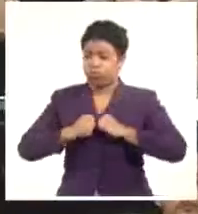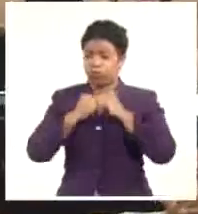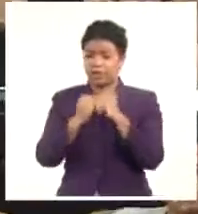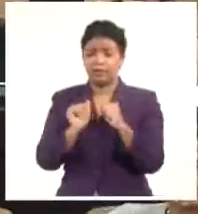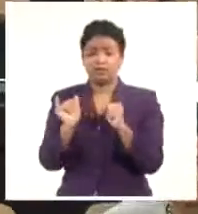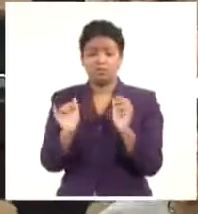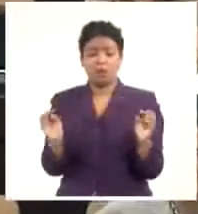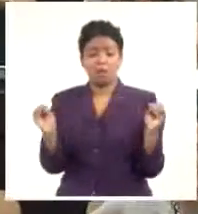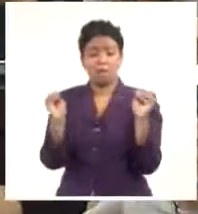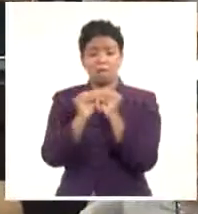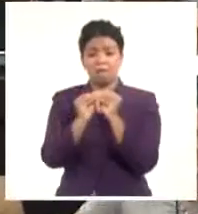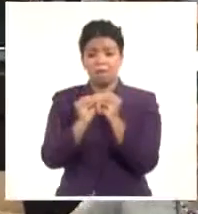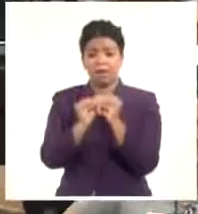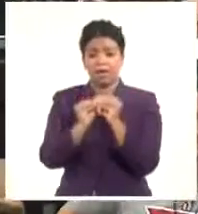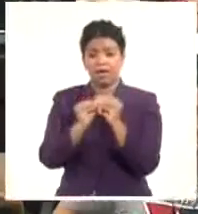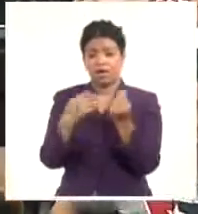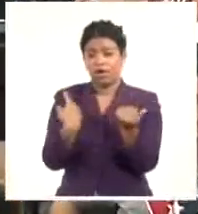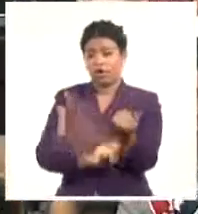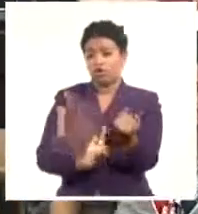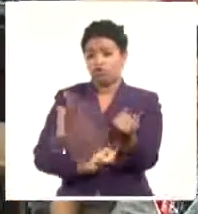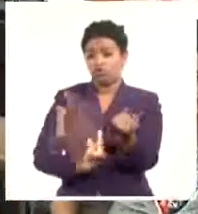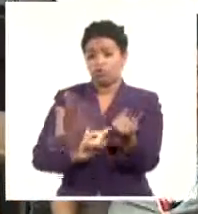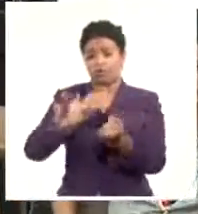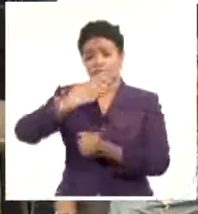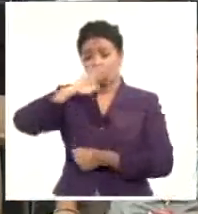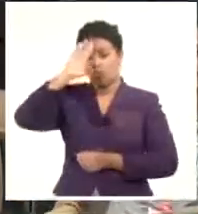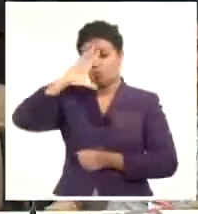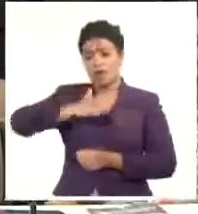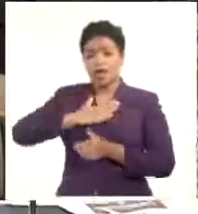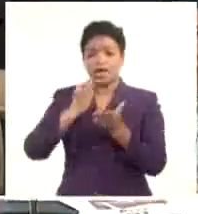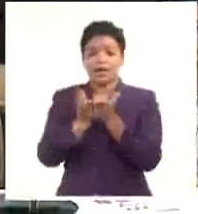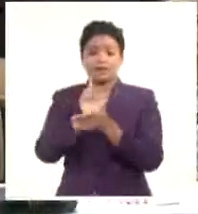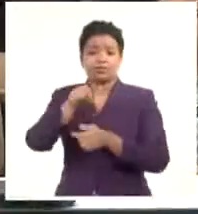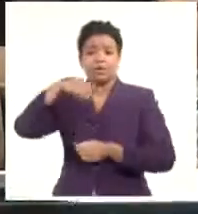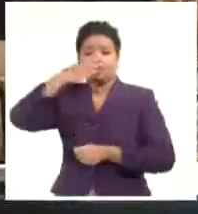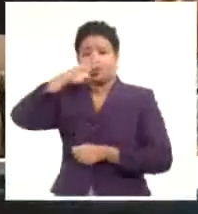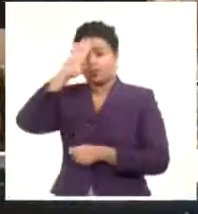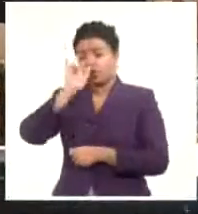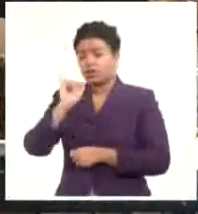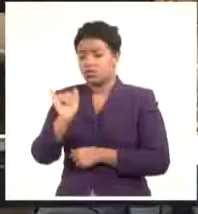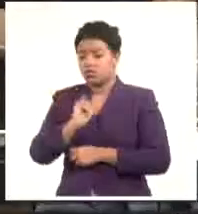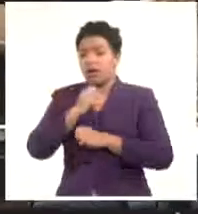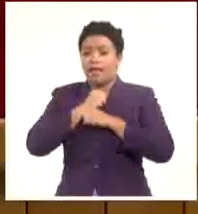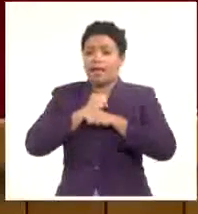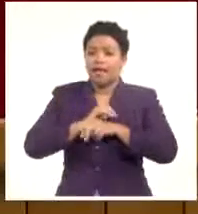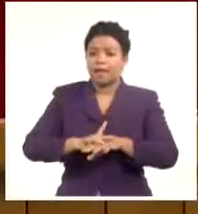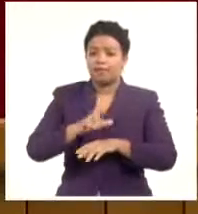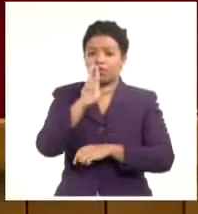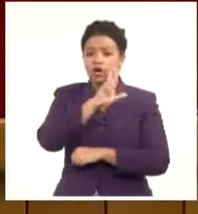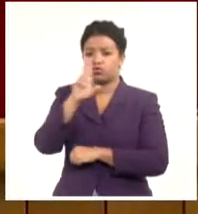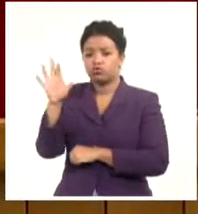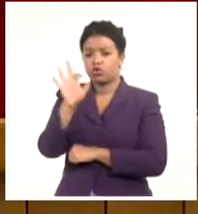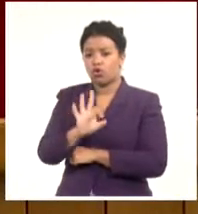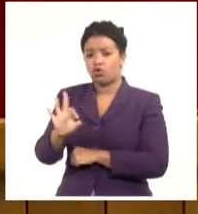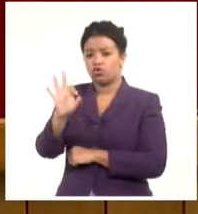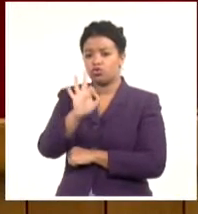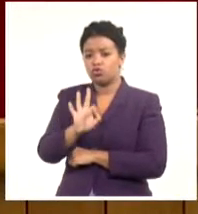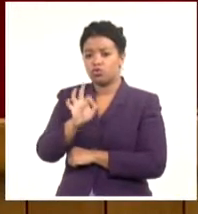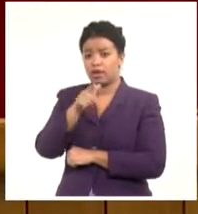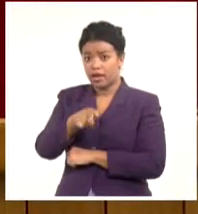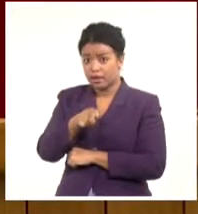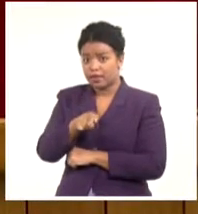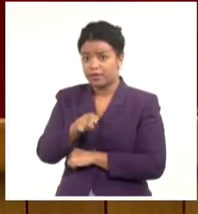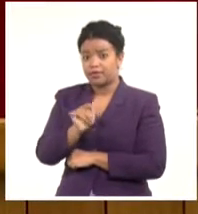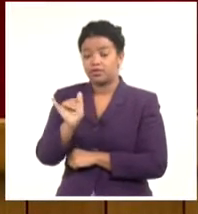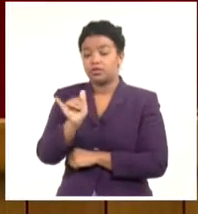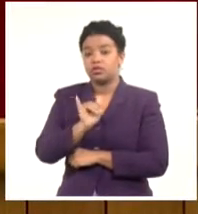tradiciones patrióticas de los estudiantes en Cuba y al ejemplo luminoso de la Revolución de Octubre que penetró en las aulas y